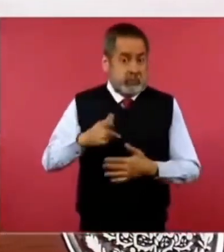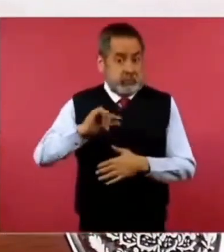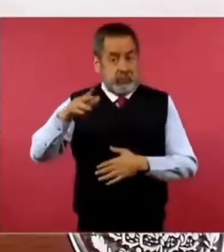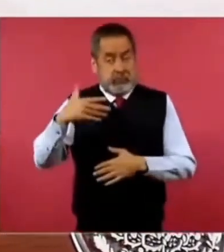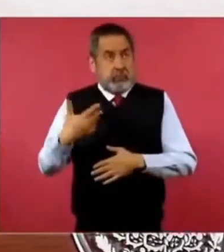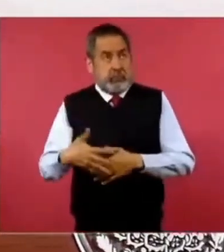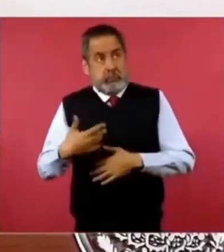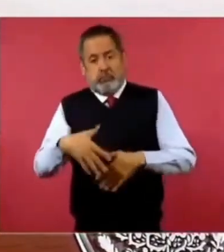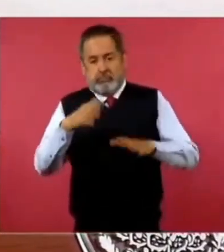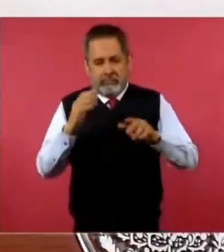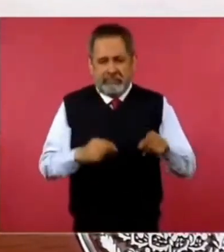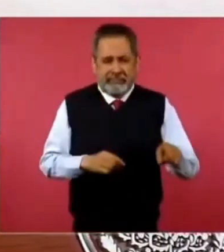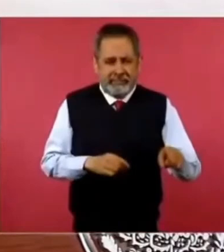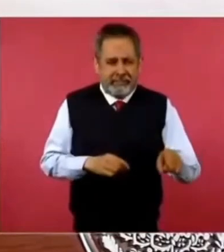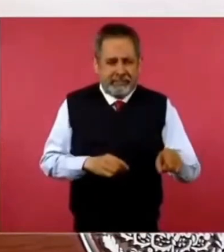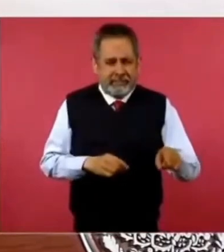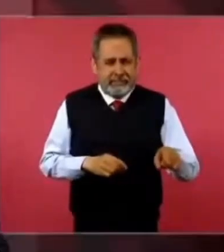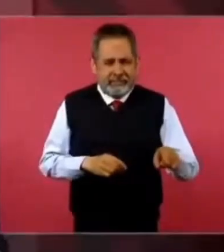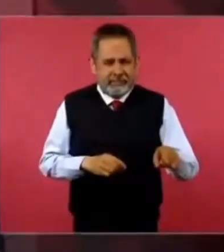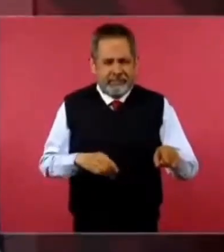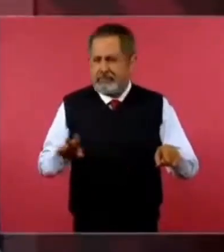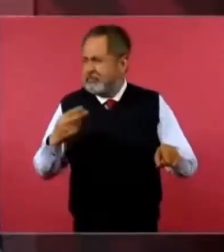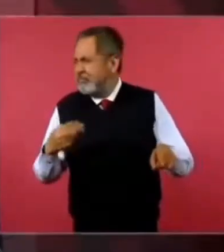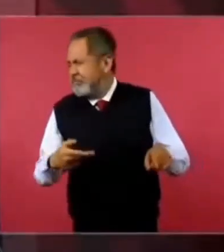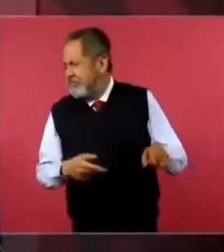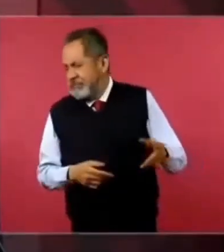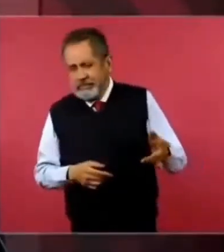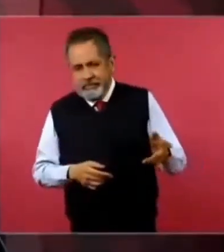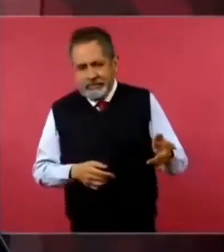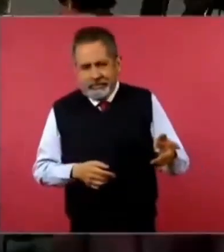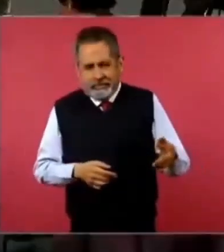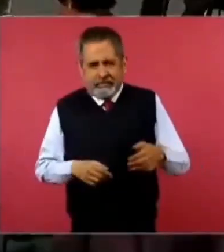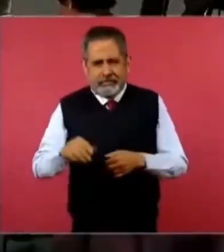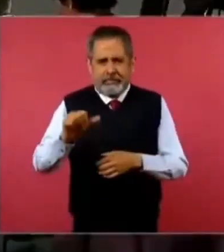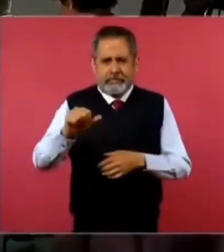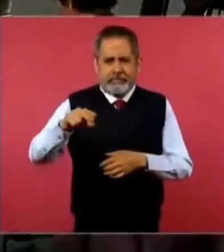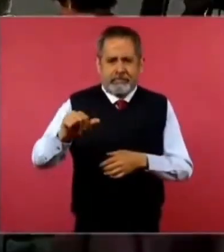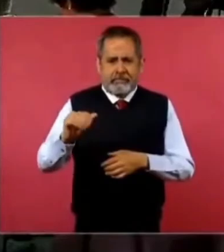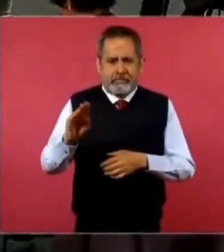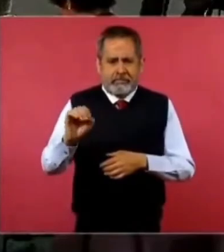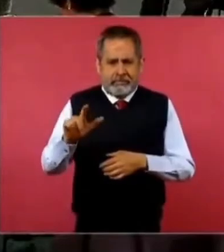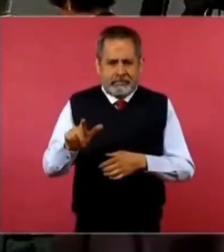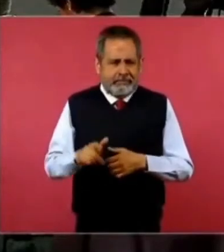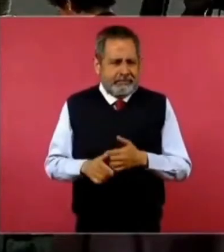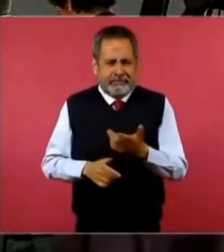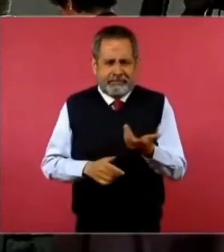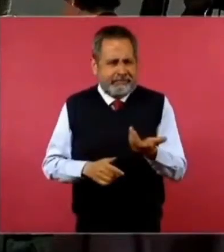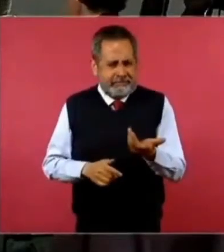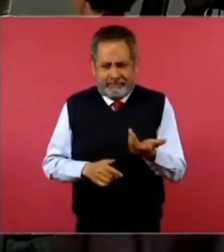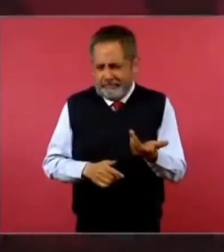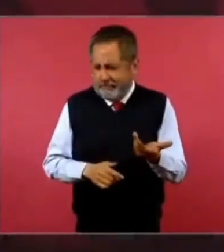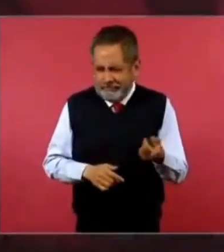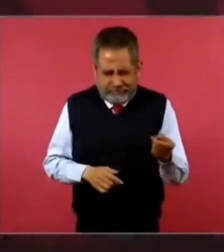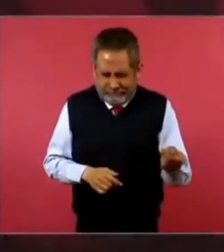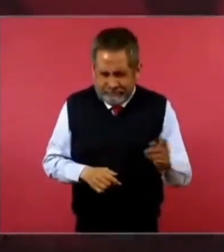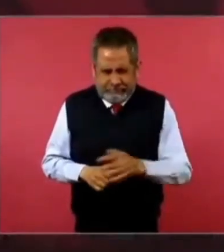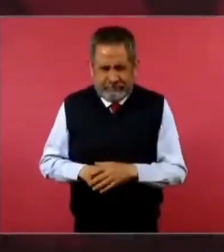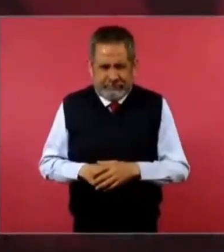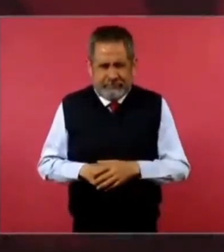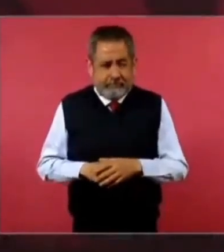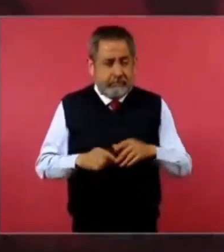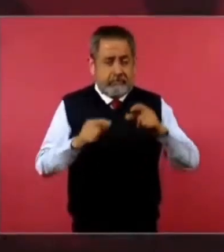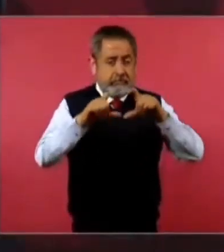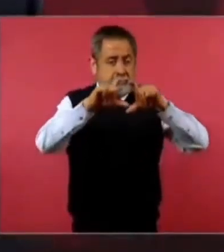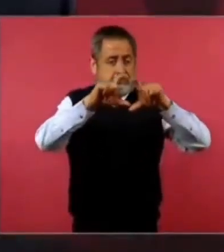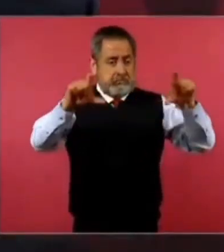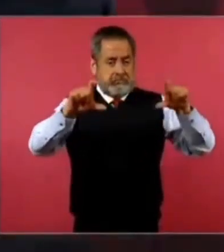profesional, ¿cómo se llama? Anabel, o sea, tiene su capítulo